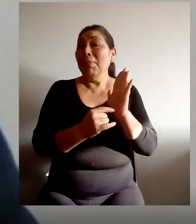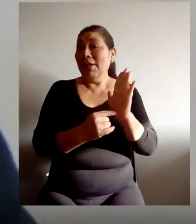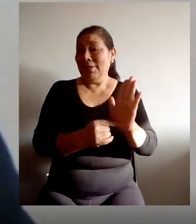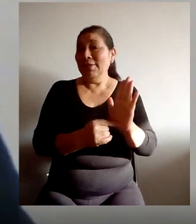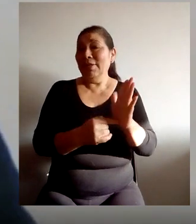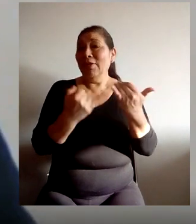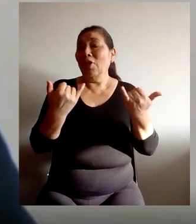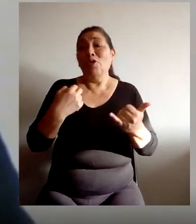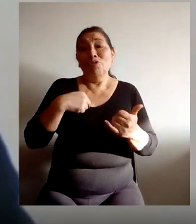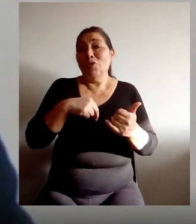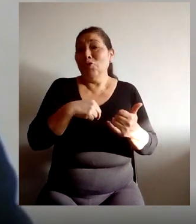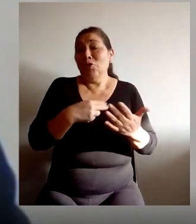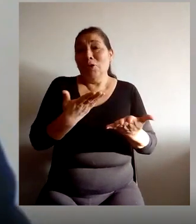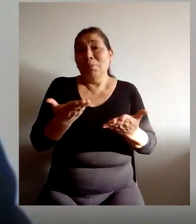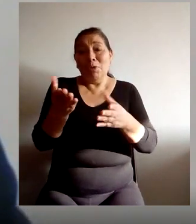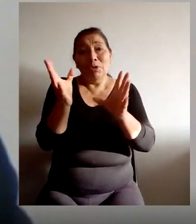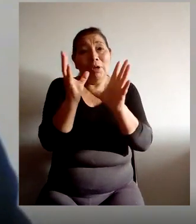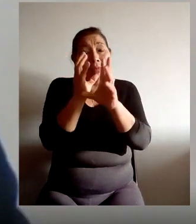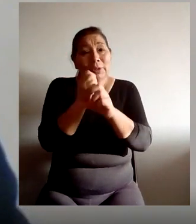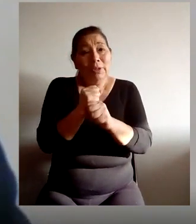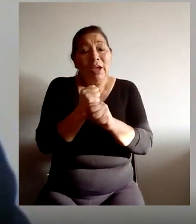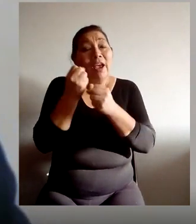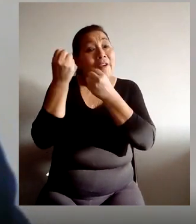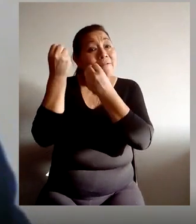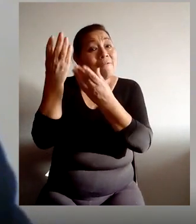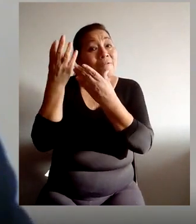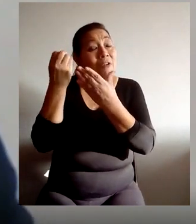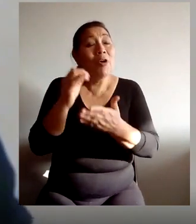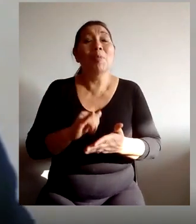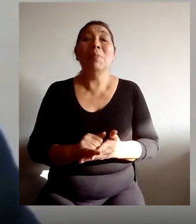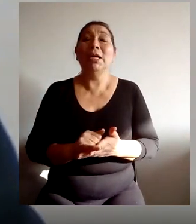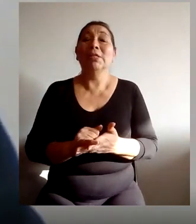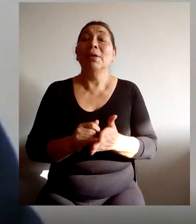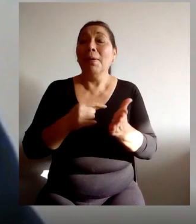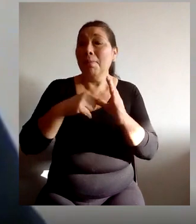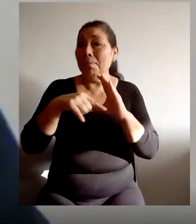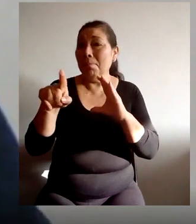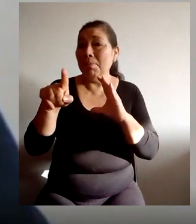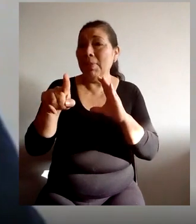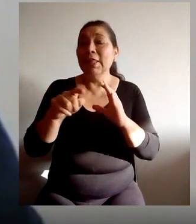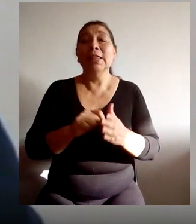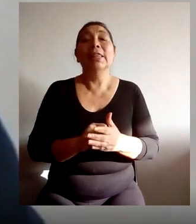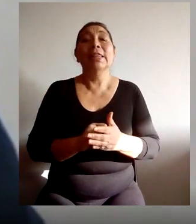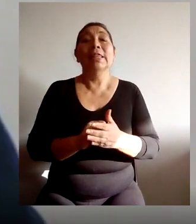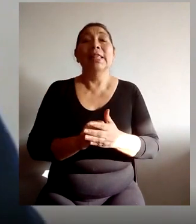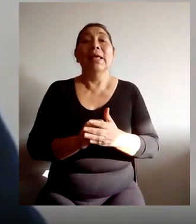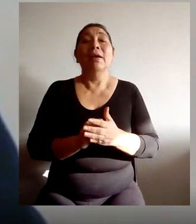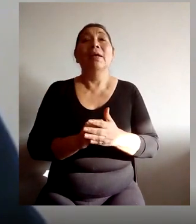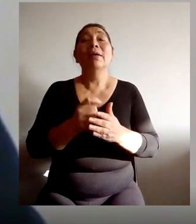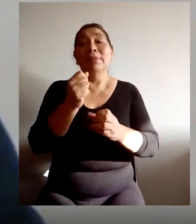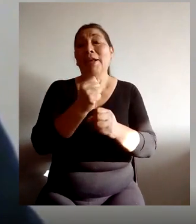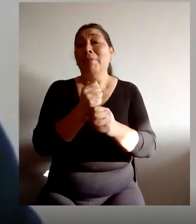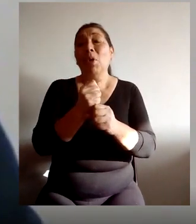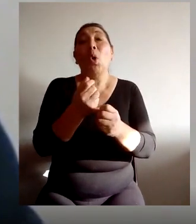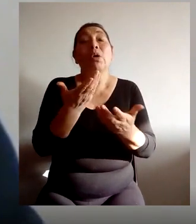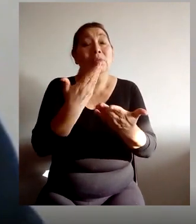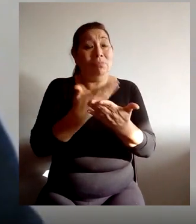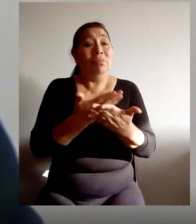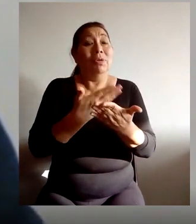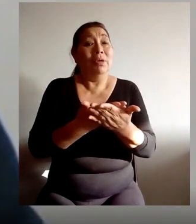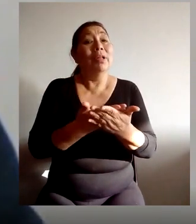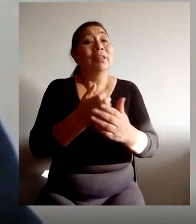por el empleador, ¿no? Que consta en el perfil ocupacional. En todo caso, el perfil ocupacional